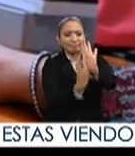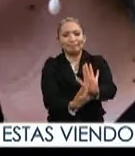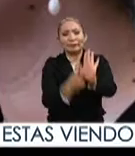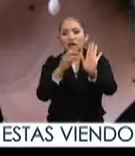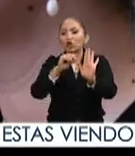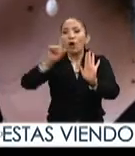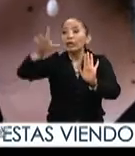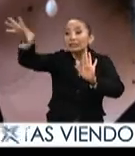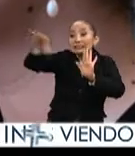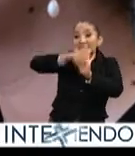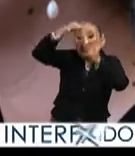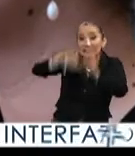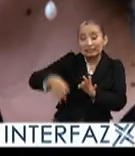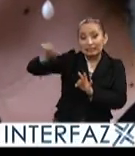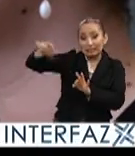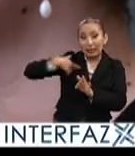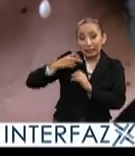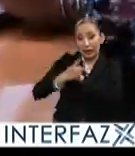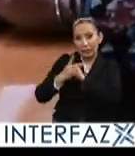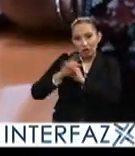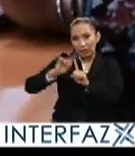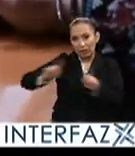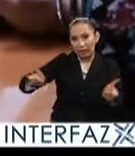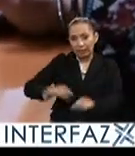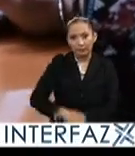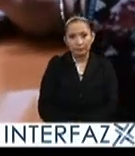es el reflejo exacto de la pantalla televisiva.